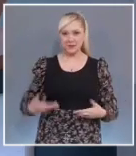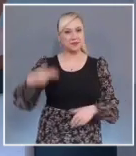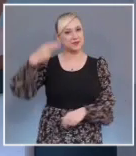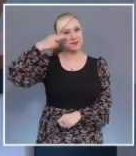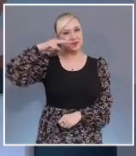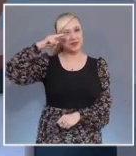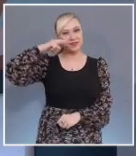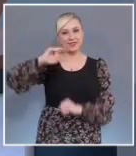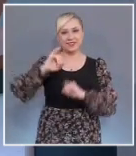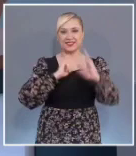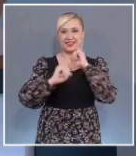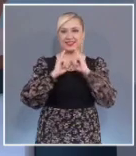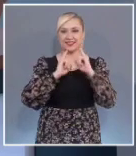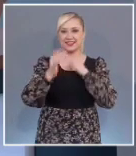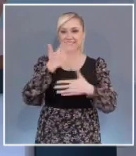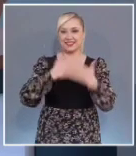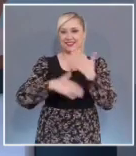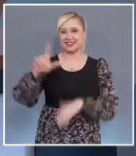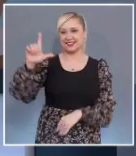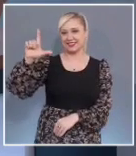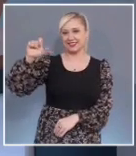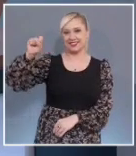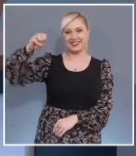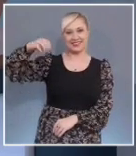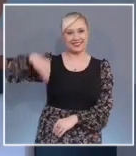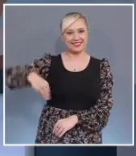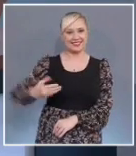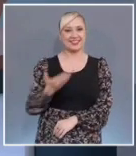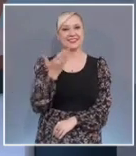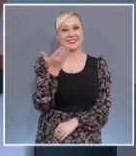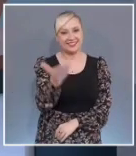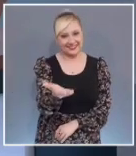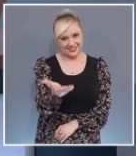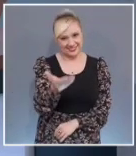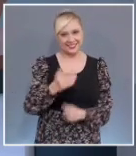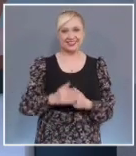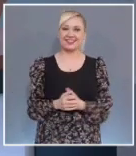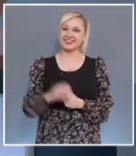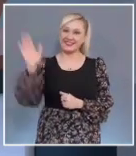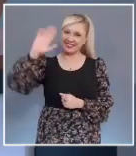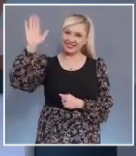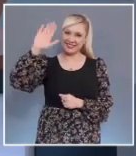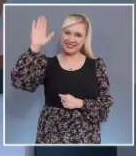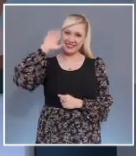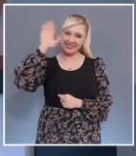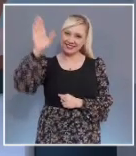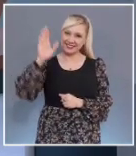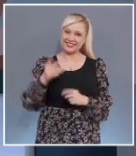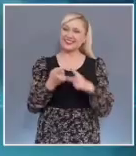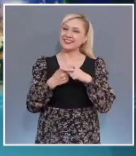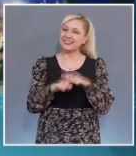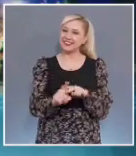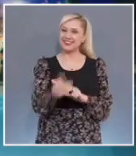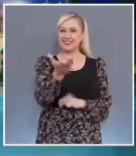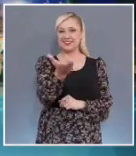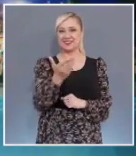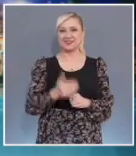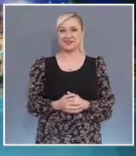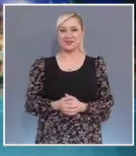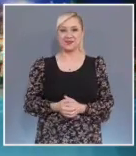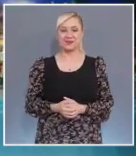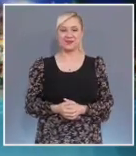en la interpretación de lengua de señas mexicana. Hola Nidia, comenzamos.